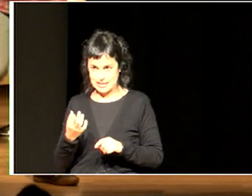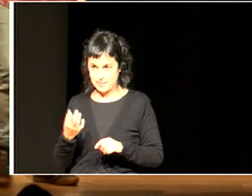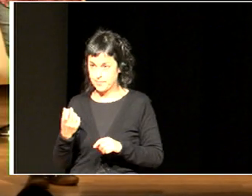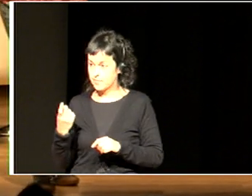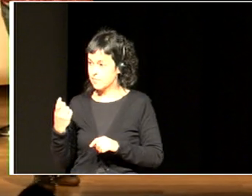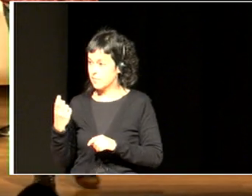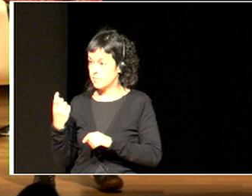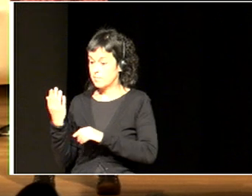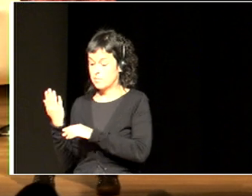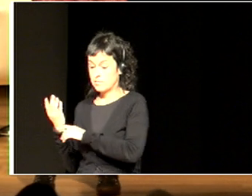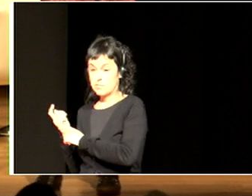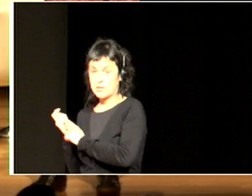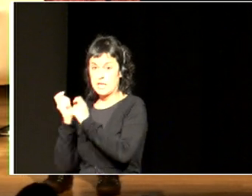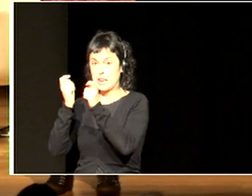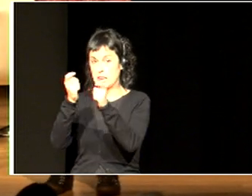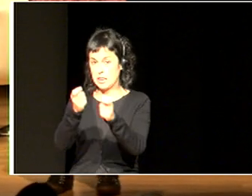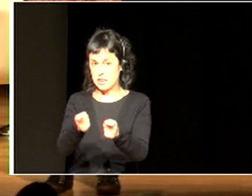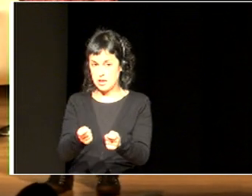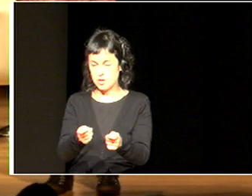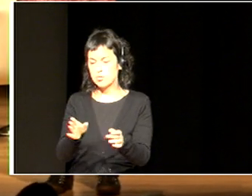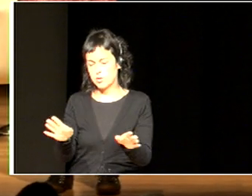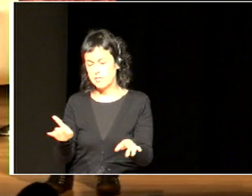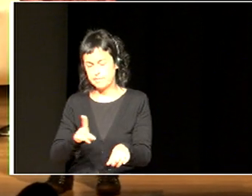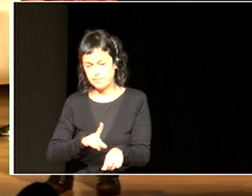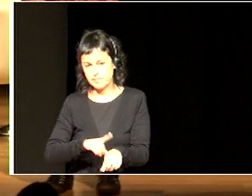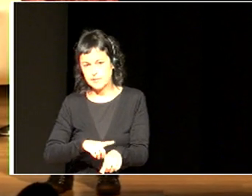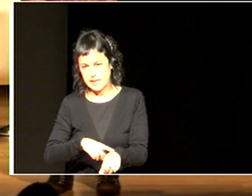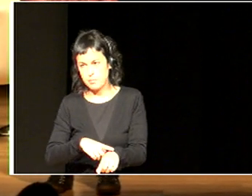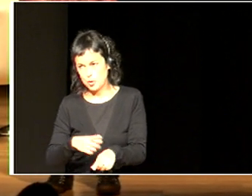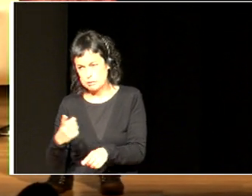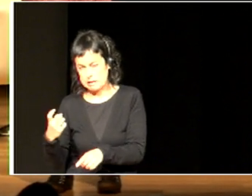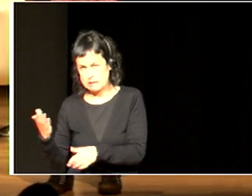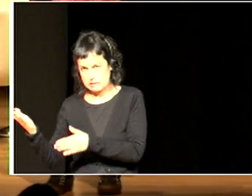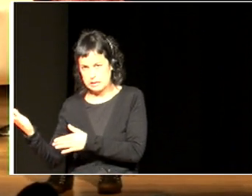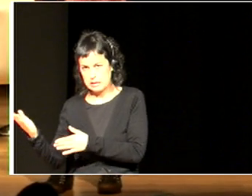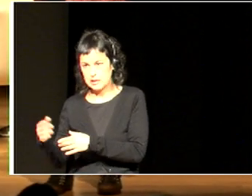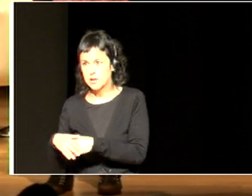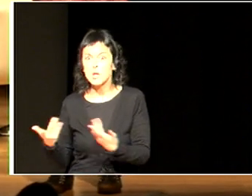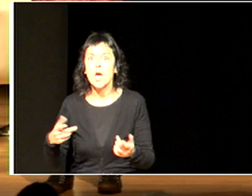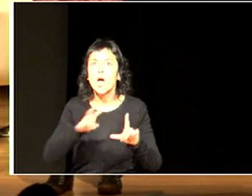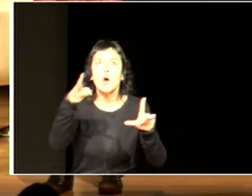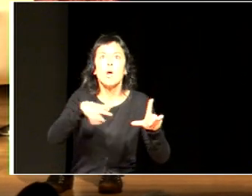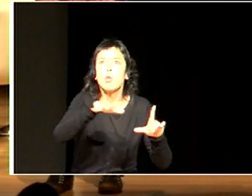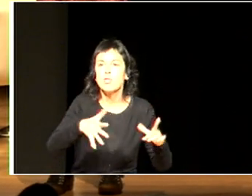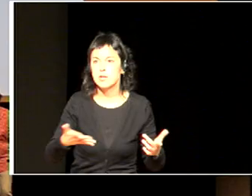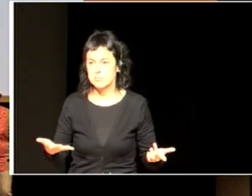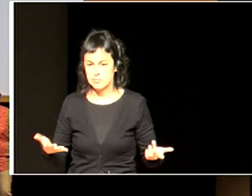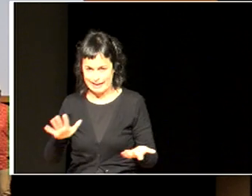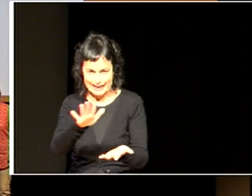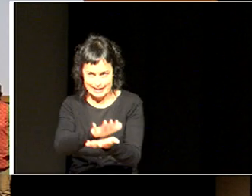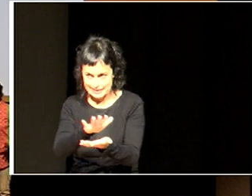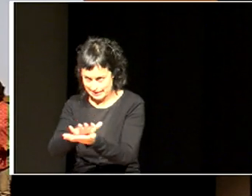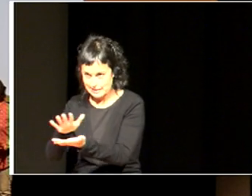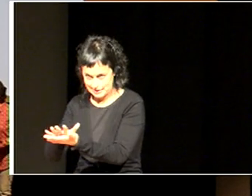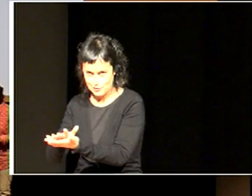a ver también de hace un tiempo por favor vale porque la gente y dónde están colgados vale